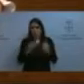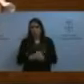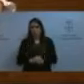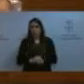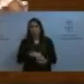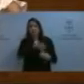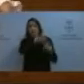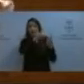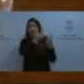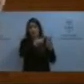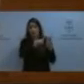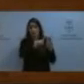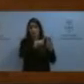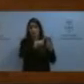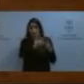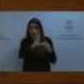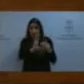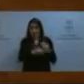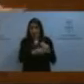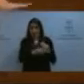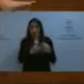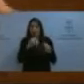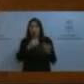La segunda enmienda de supresión.